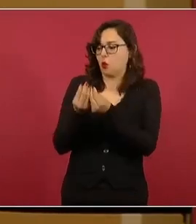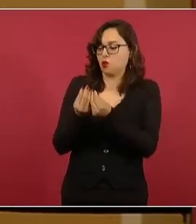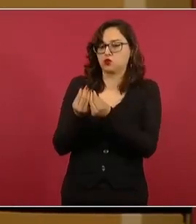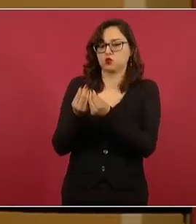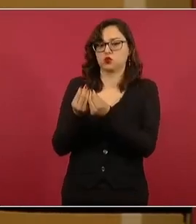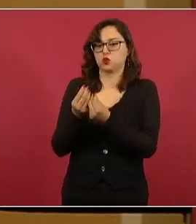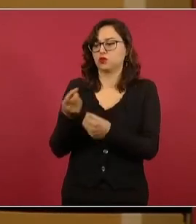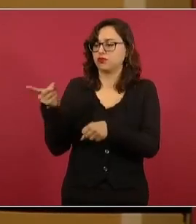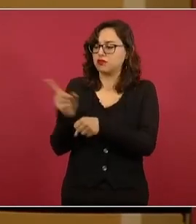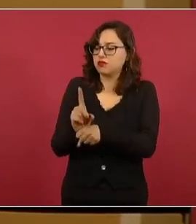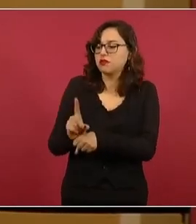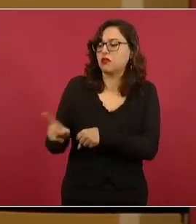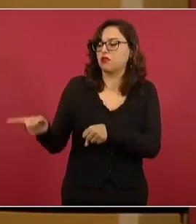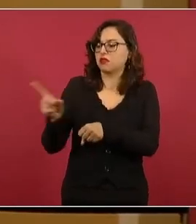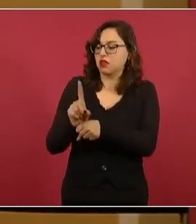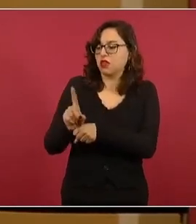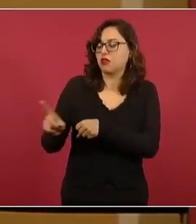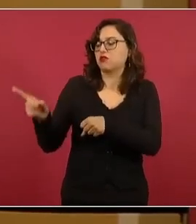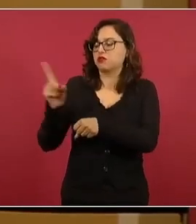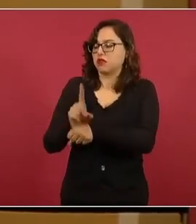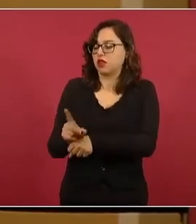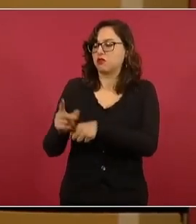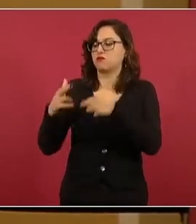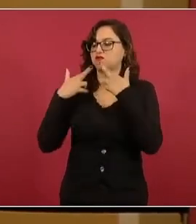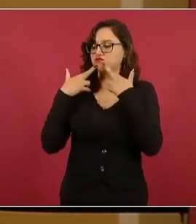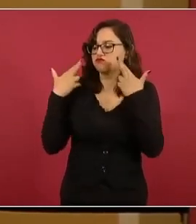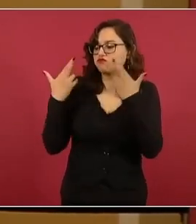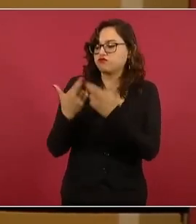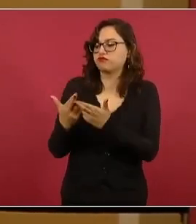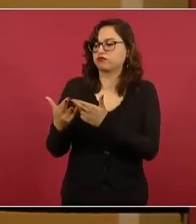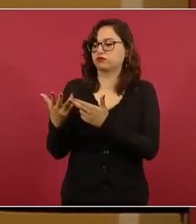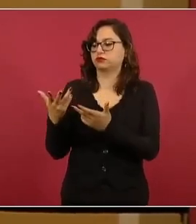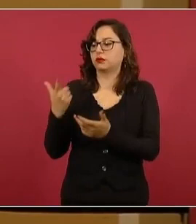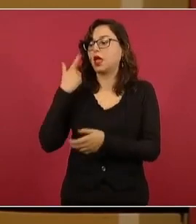Todos los días nosotros recibimos el parte